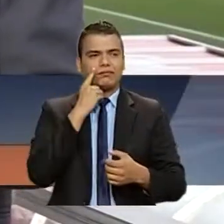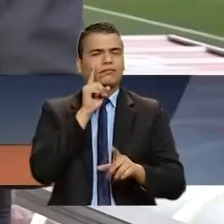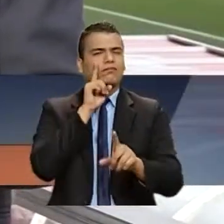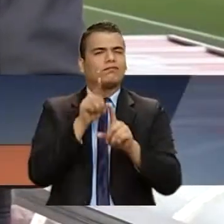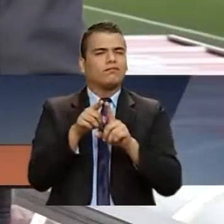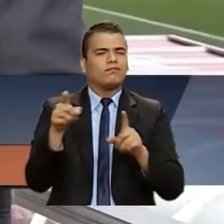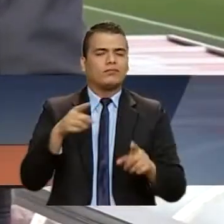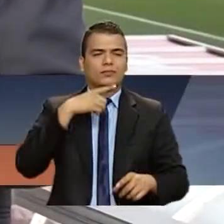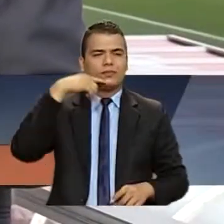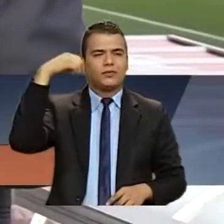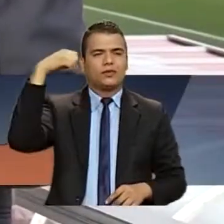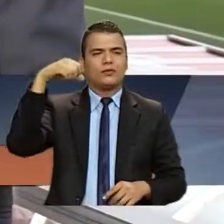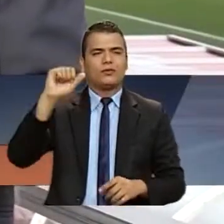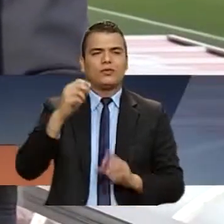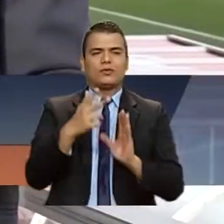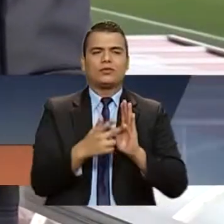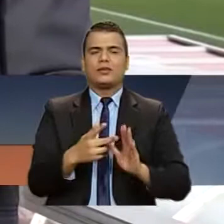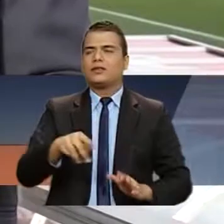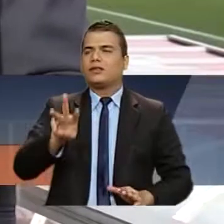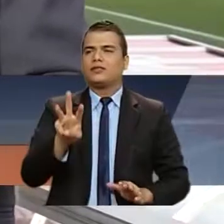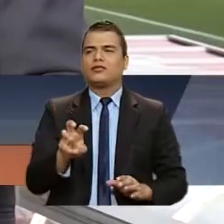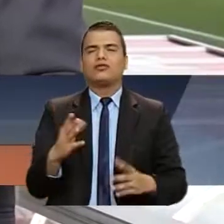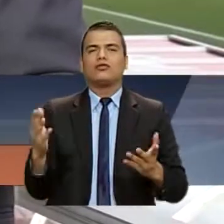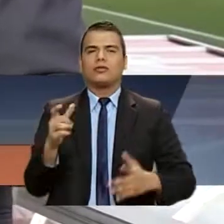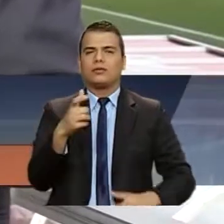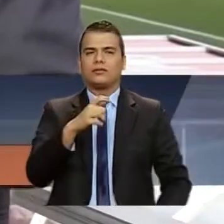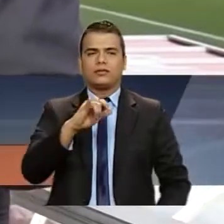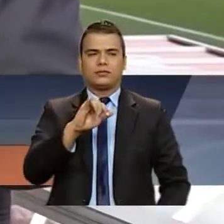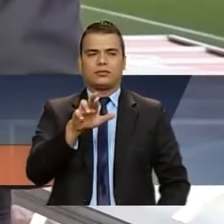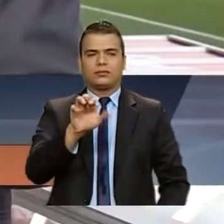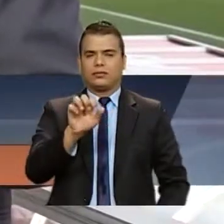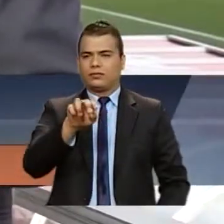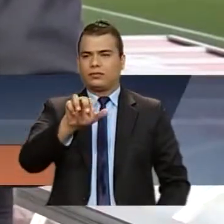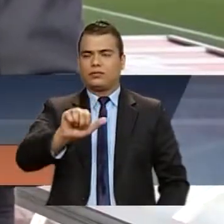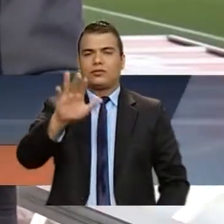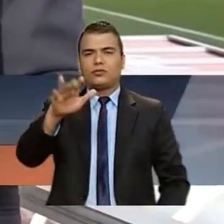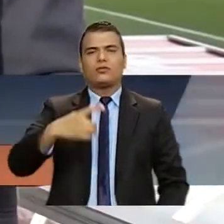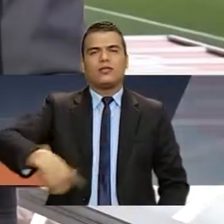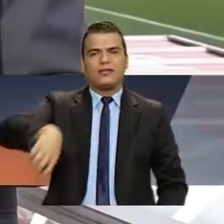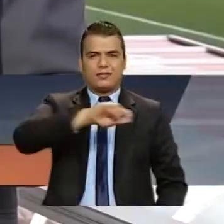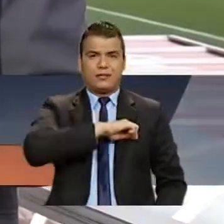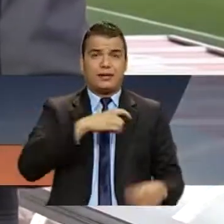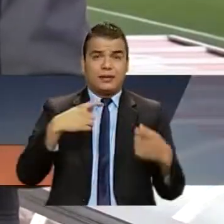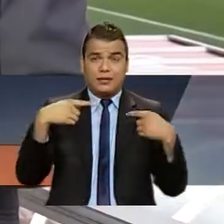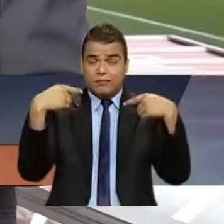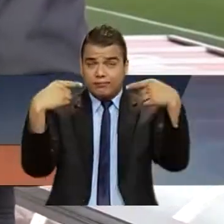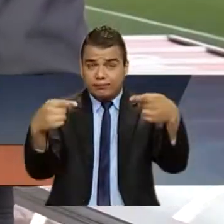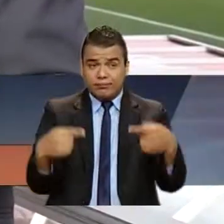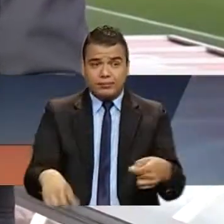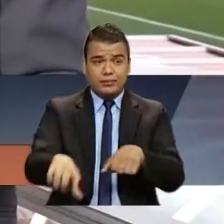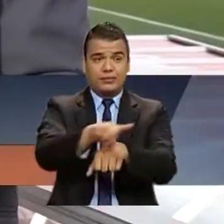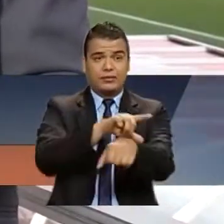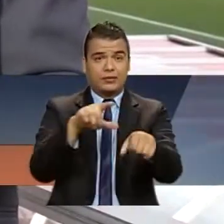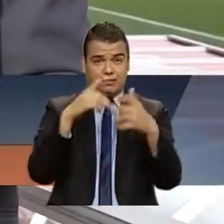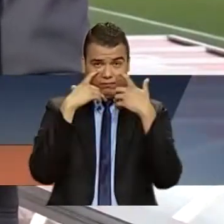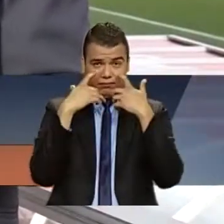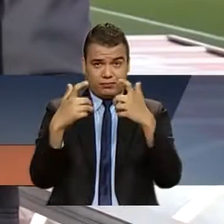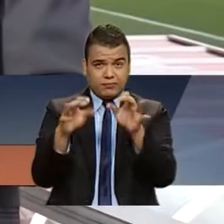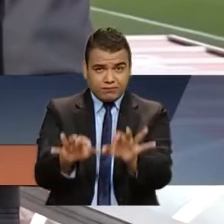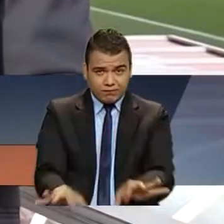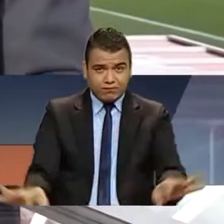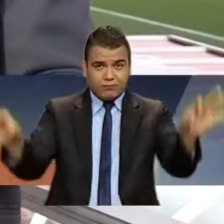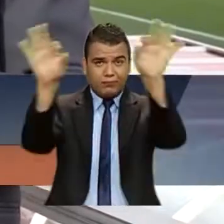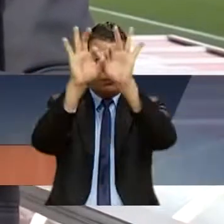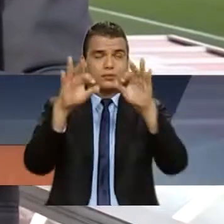Rusia 2018, estación Girona en la Liga Española de Fútbol, una de las más importantes del universo en esta